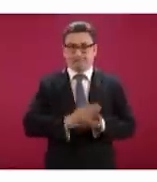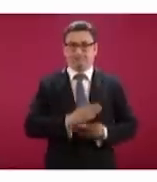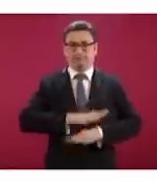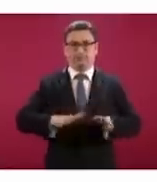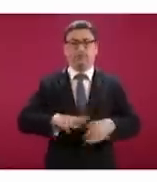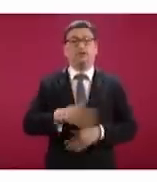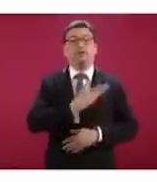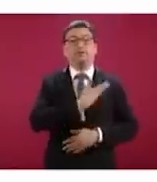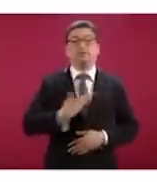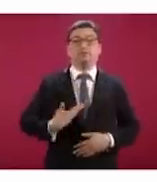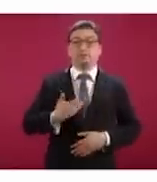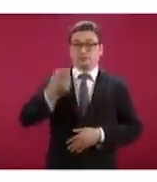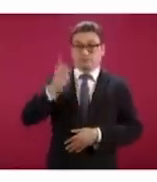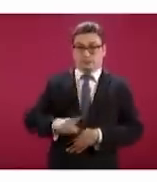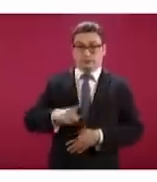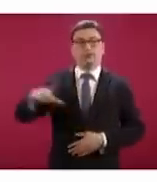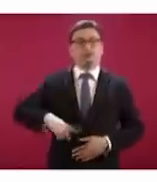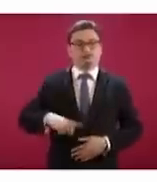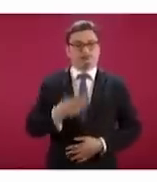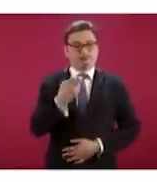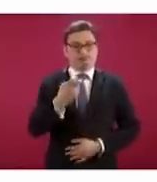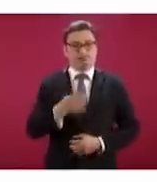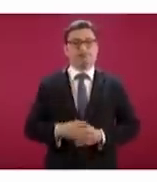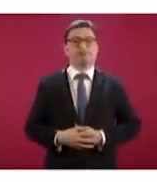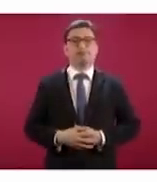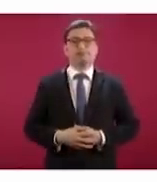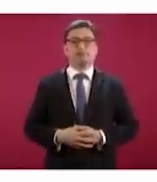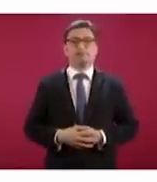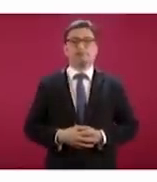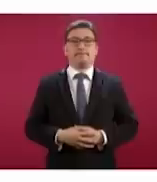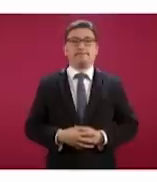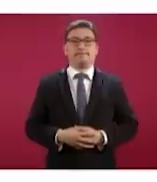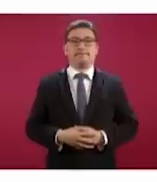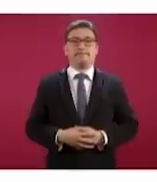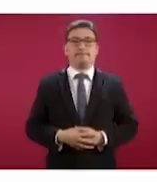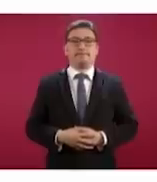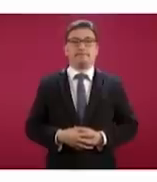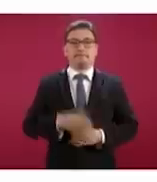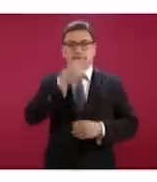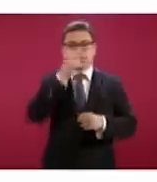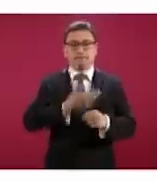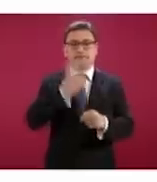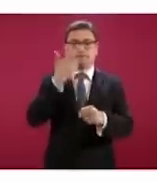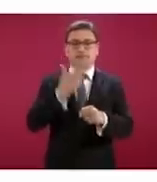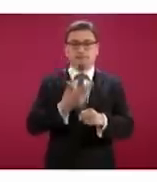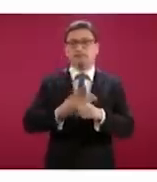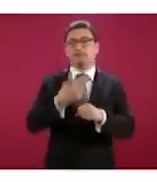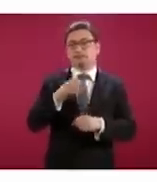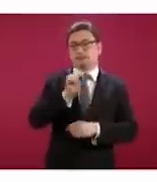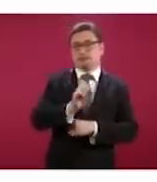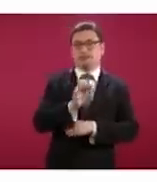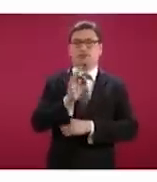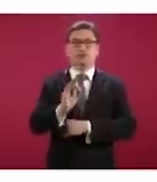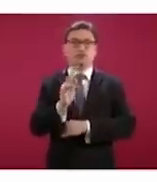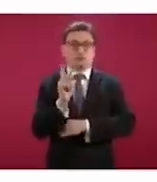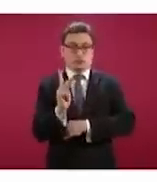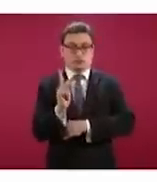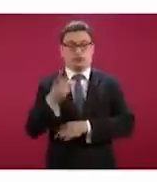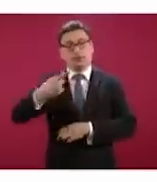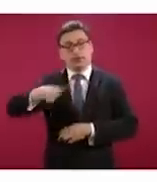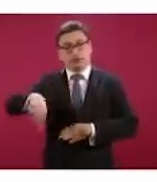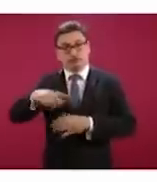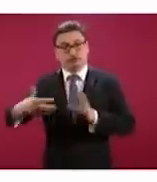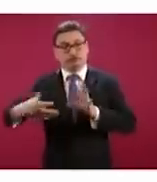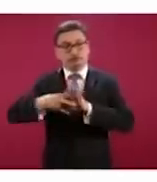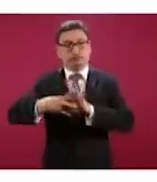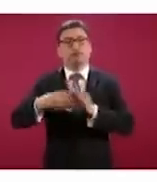del señor presidente y de este gobierno. En colaboración con la Secretaría de la Función Pública, recibiremos